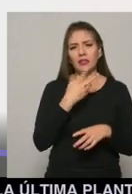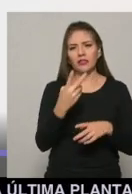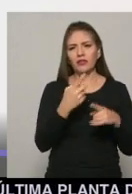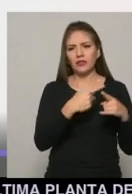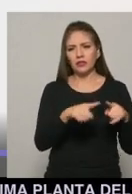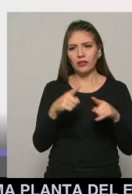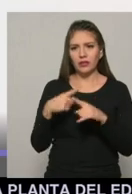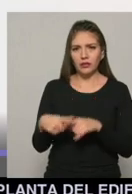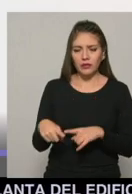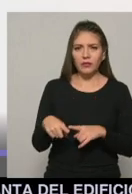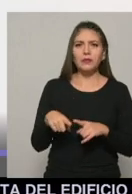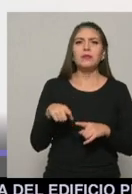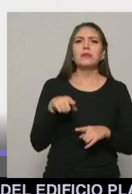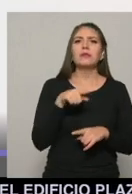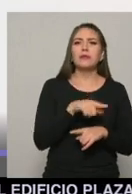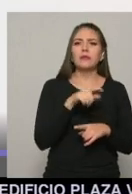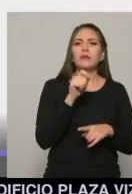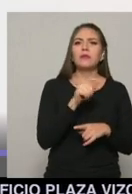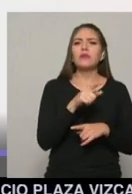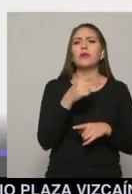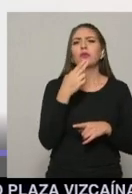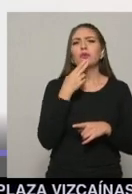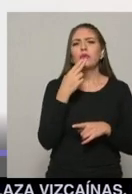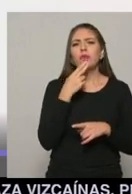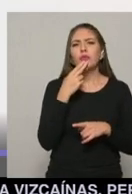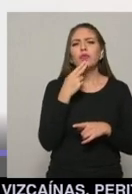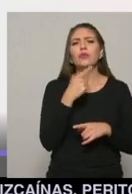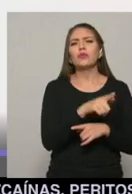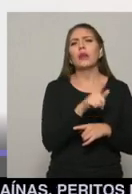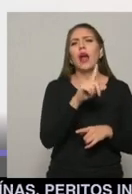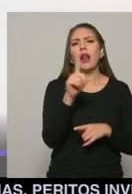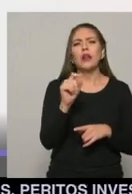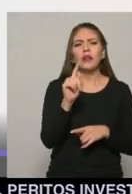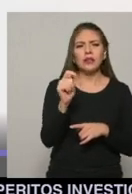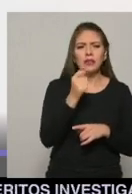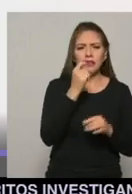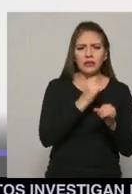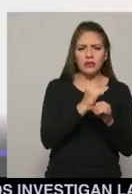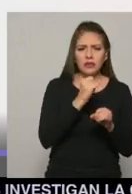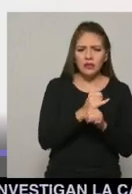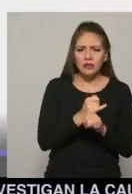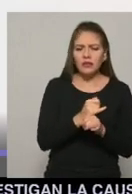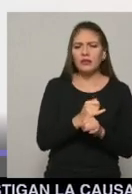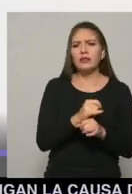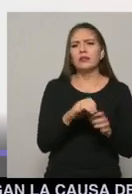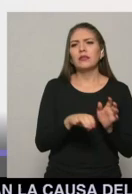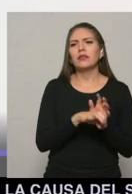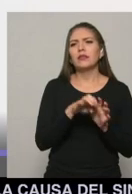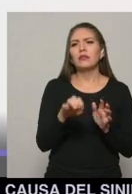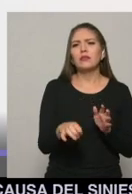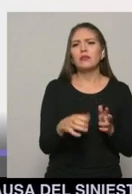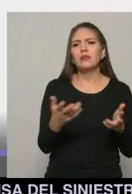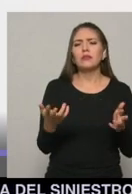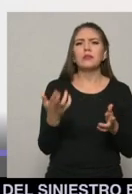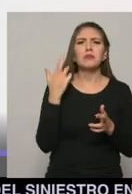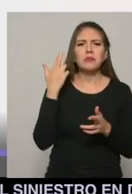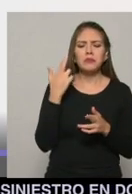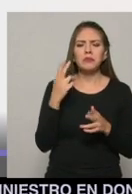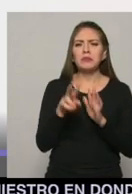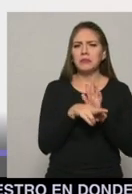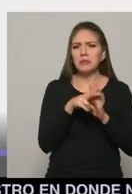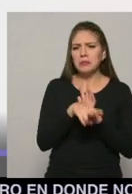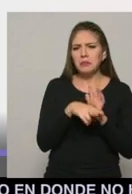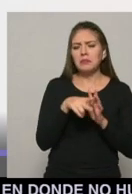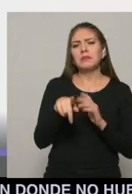cierto, una que consumimos un servicio digital, como es un streaming que puede ser de audio o video, y que todo el mundo